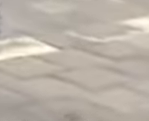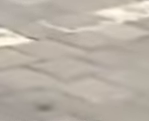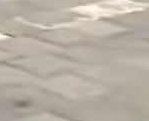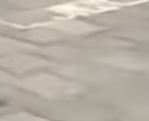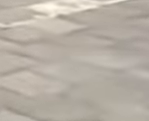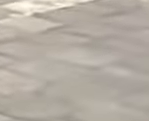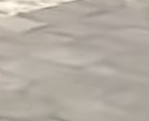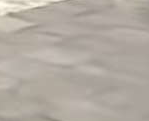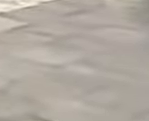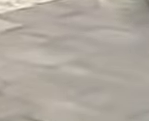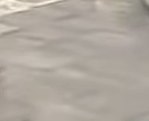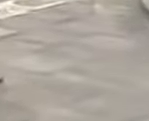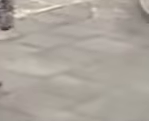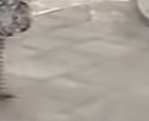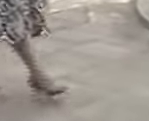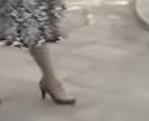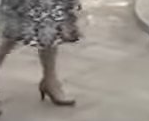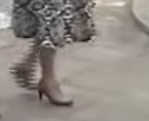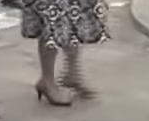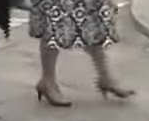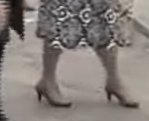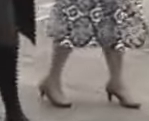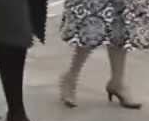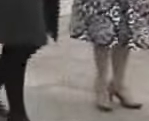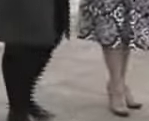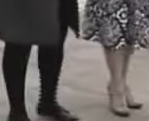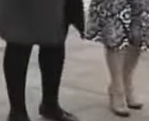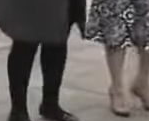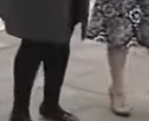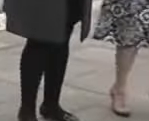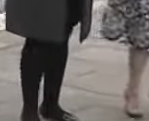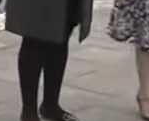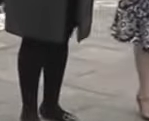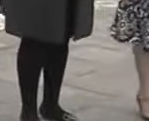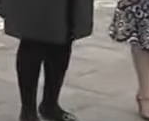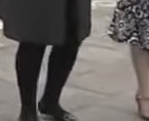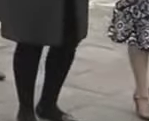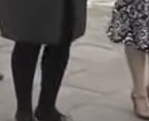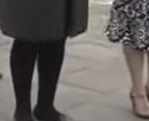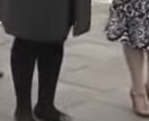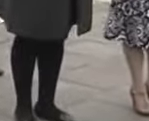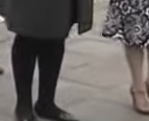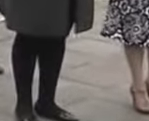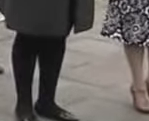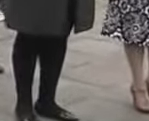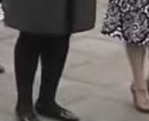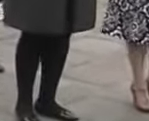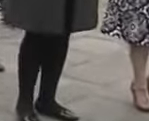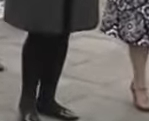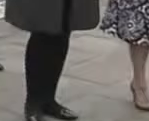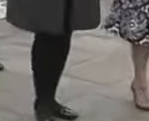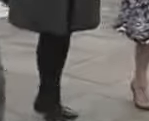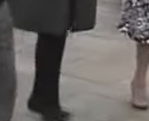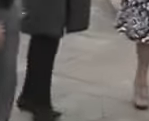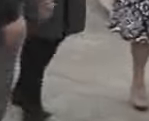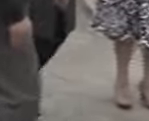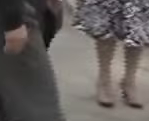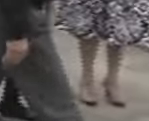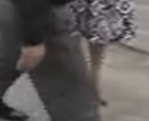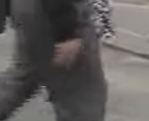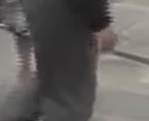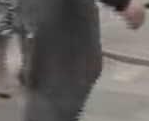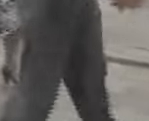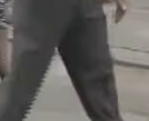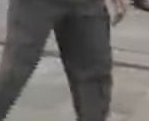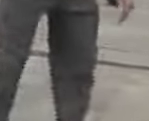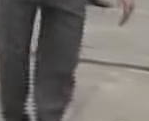Ministerial asiste al Congreso de la República para exponer la política general del gobierno y solicitar el